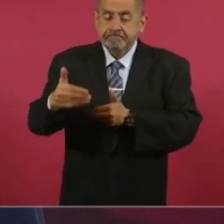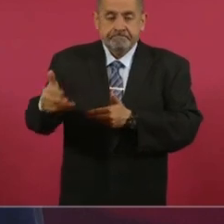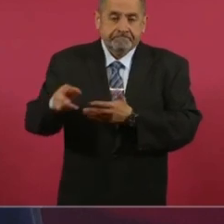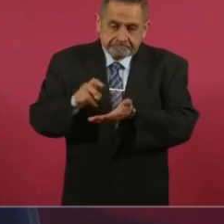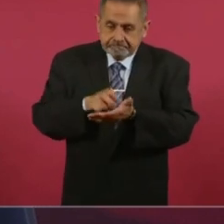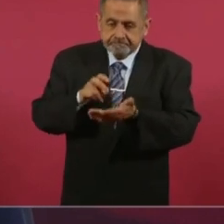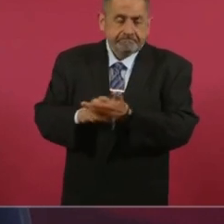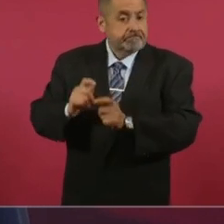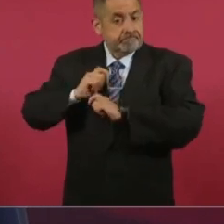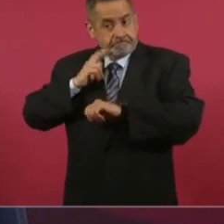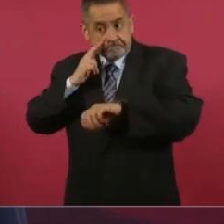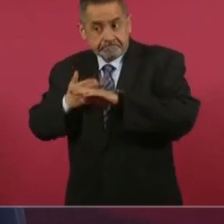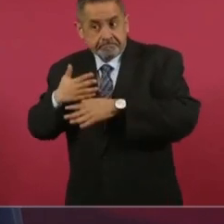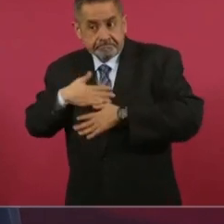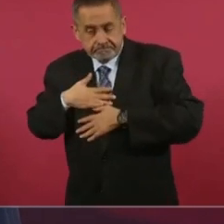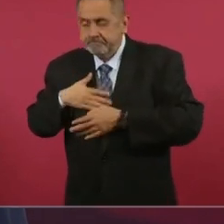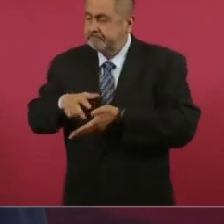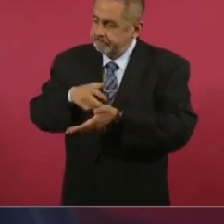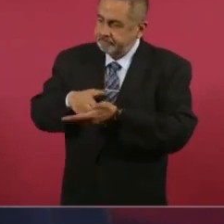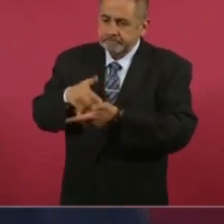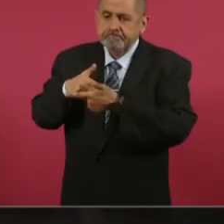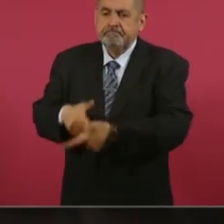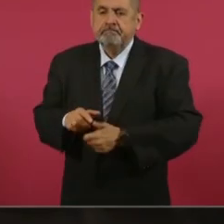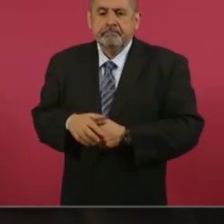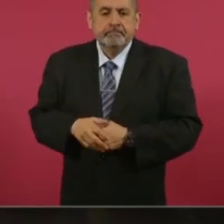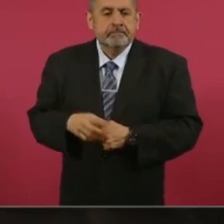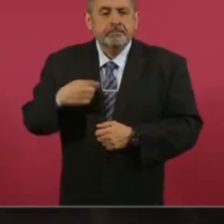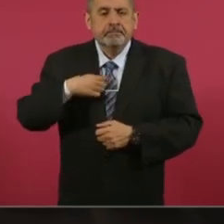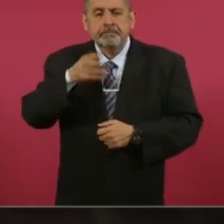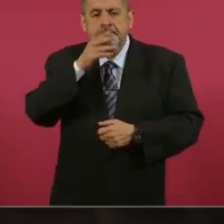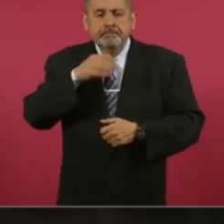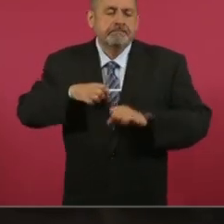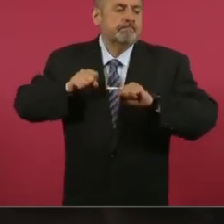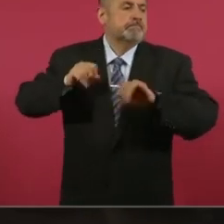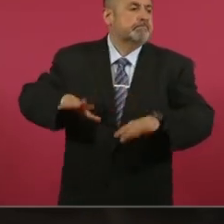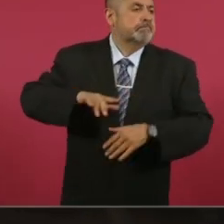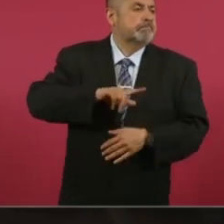en lo que nos corresponde. Esto no podíamos dejarlo